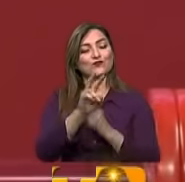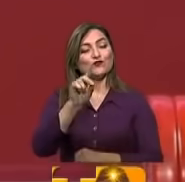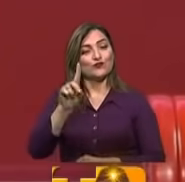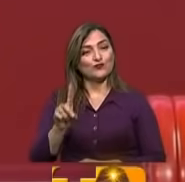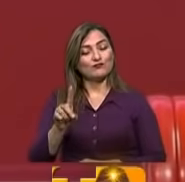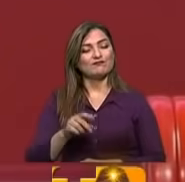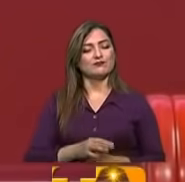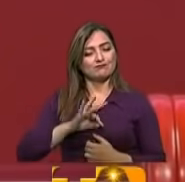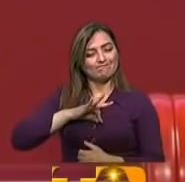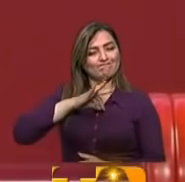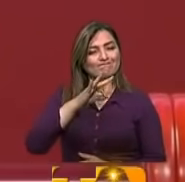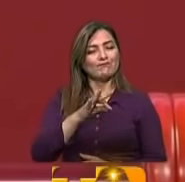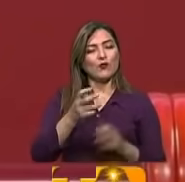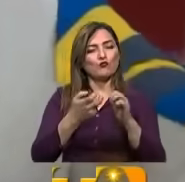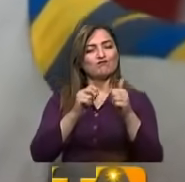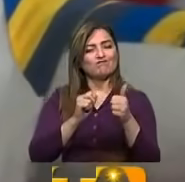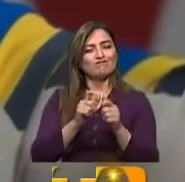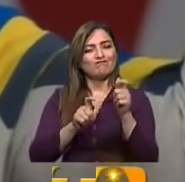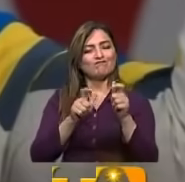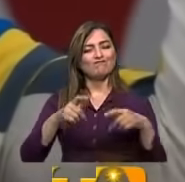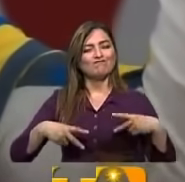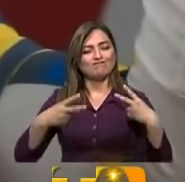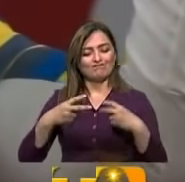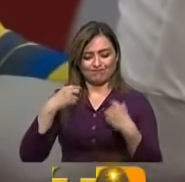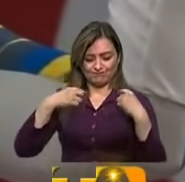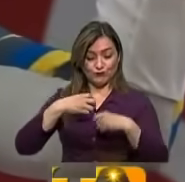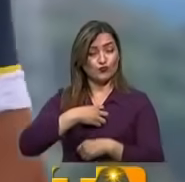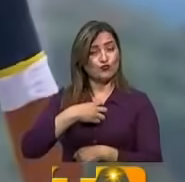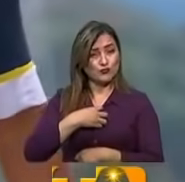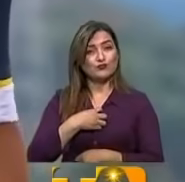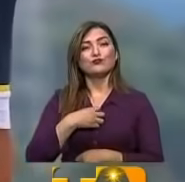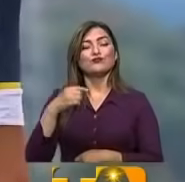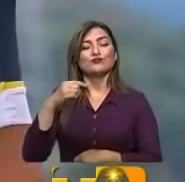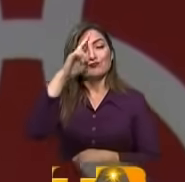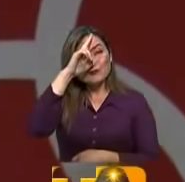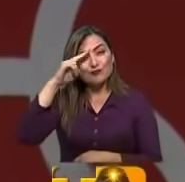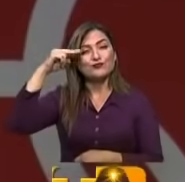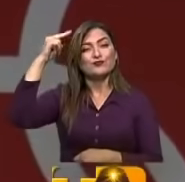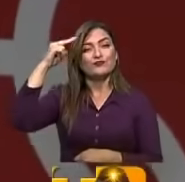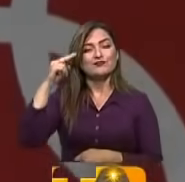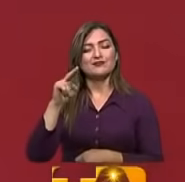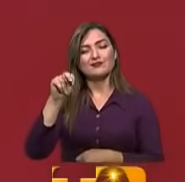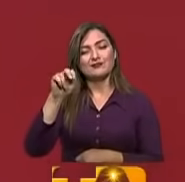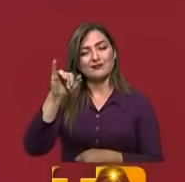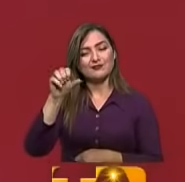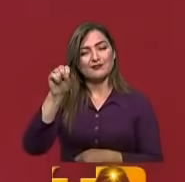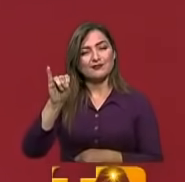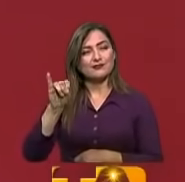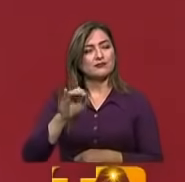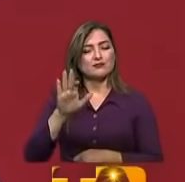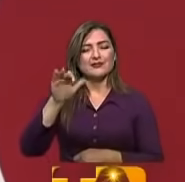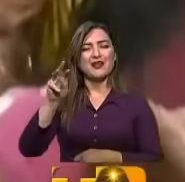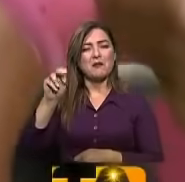que en medio de una pandemia que ha cobrado millones de vidas, las medallas olímpicas obtenidas por Richard Carapaz, Neisida Gómez y Tamara